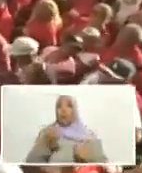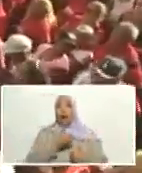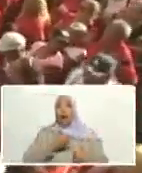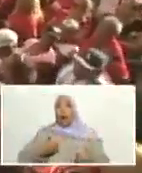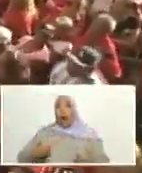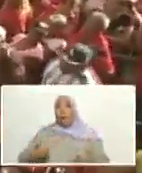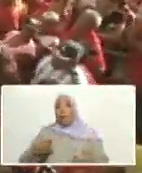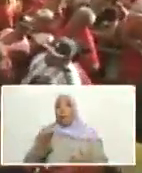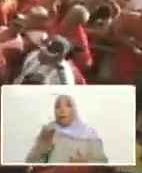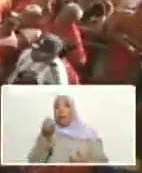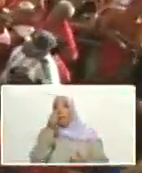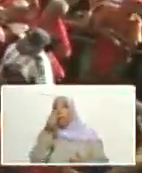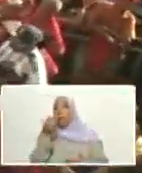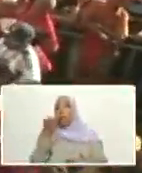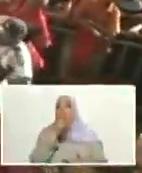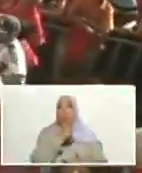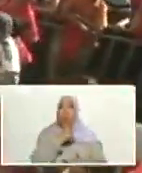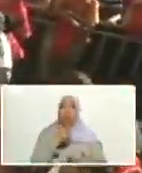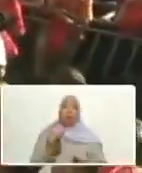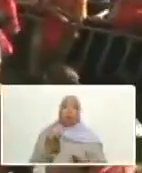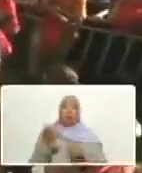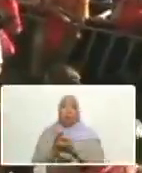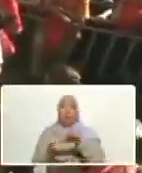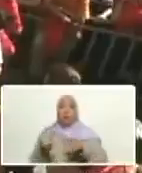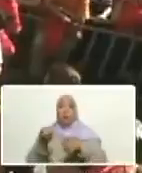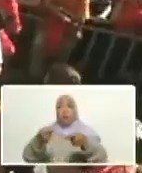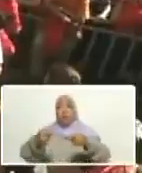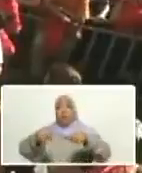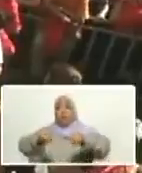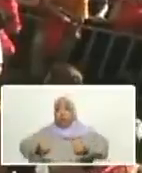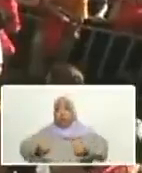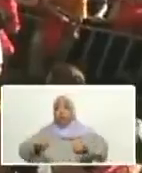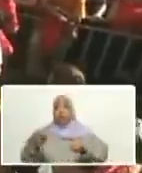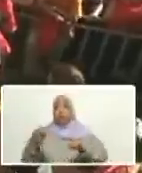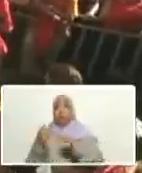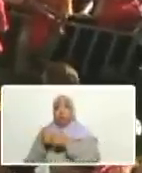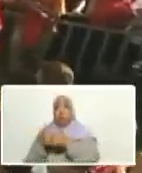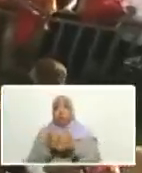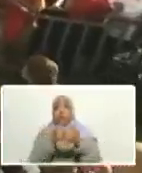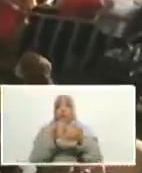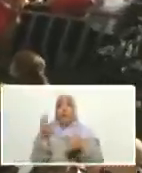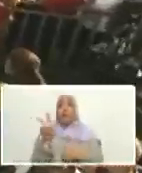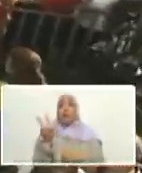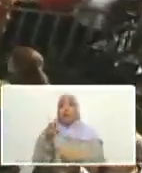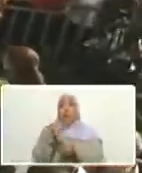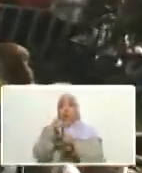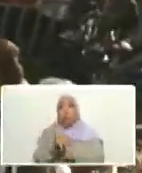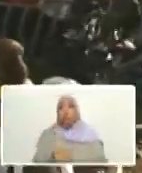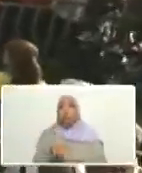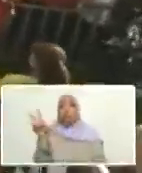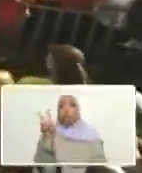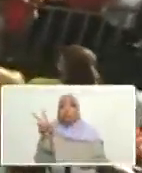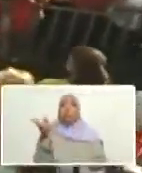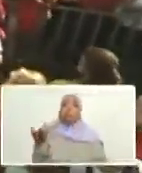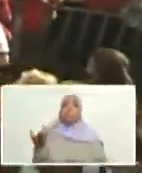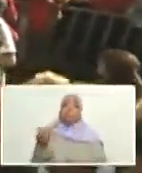contra el bloqueo criminal y la persecución contra nuestra patria.